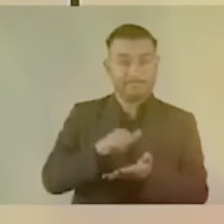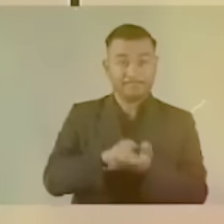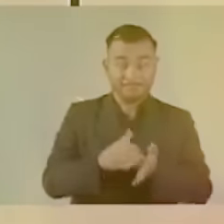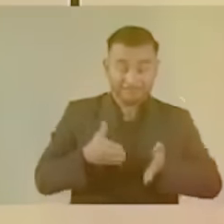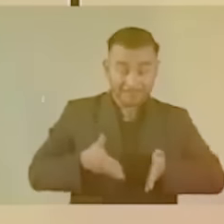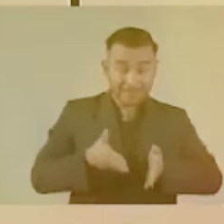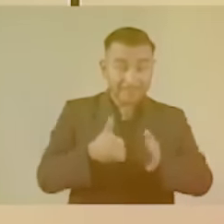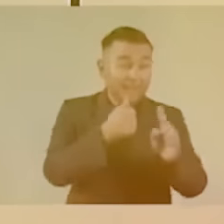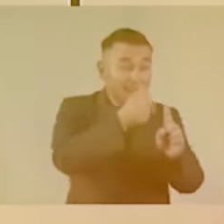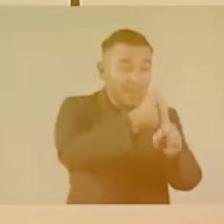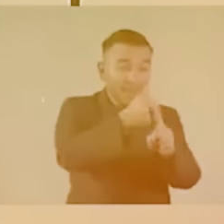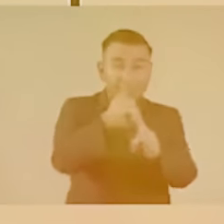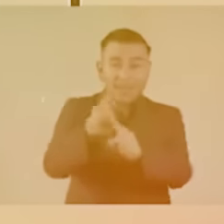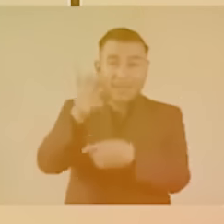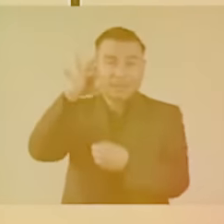voto.